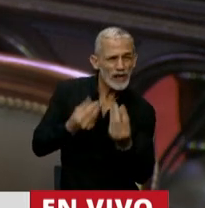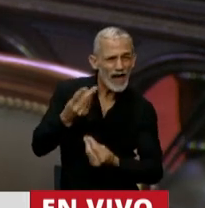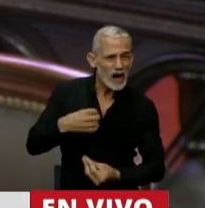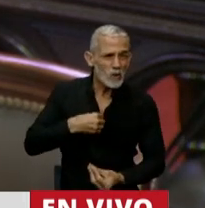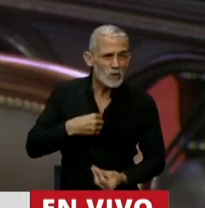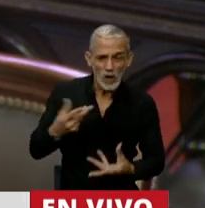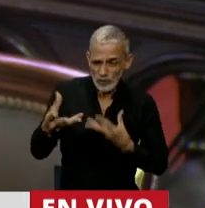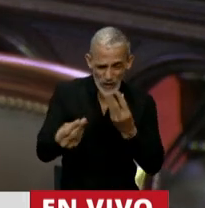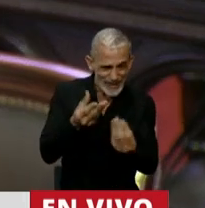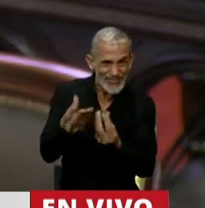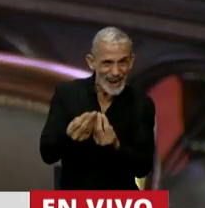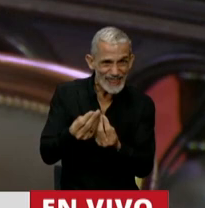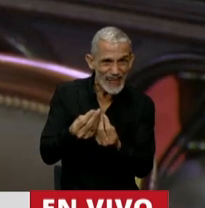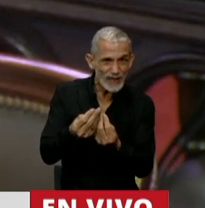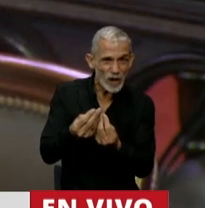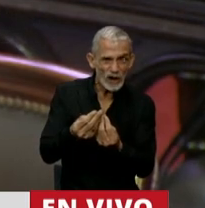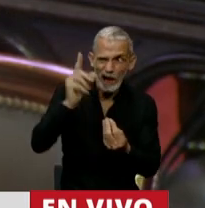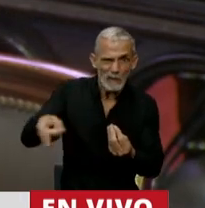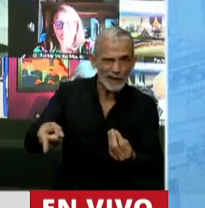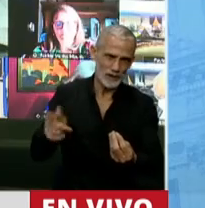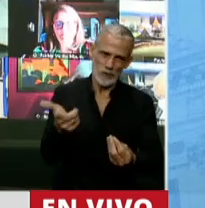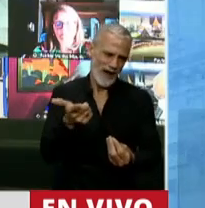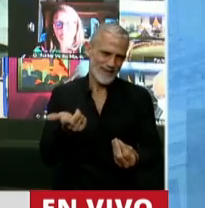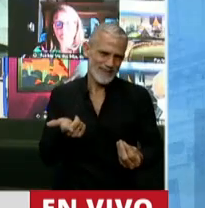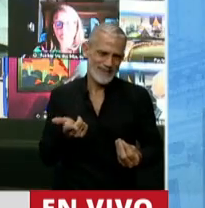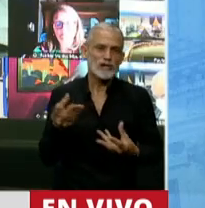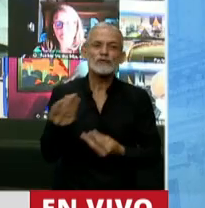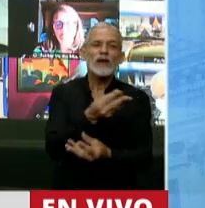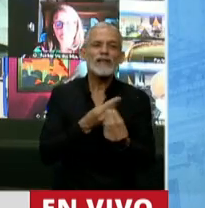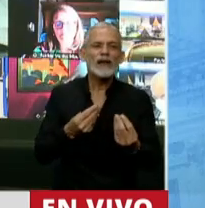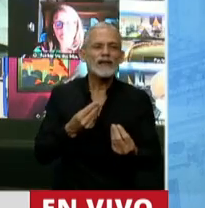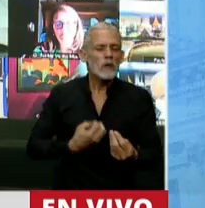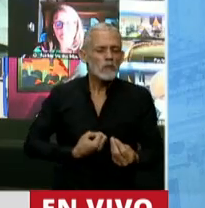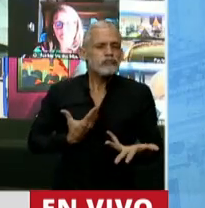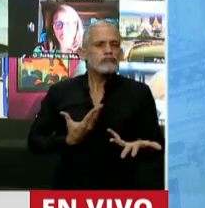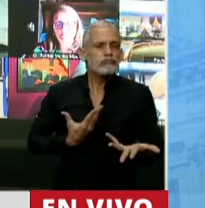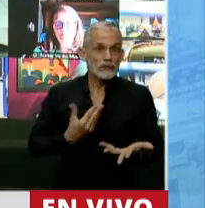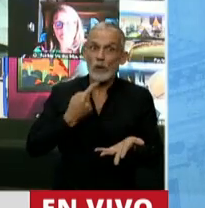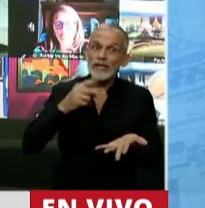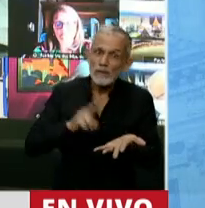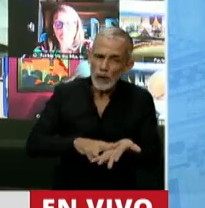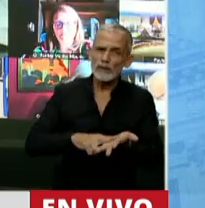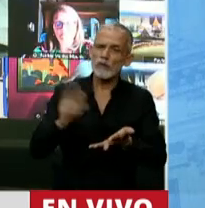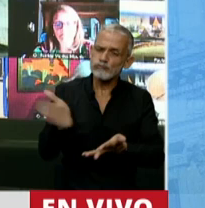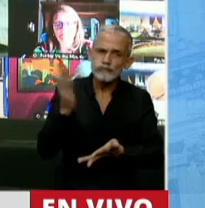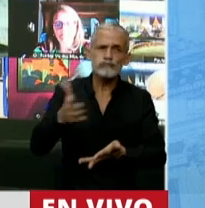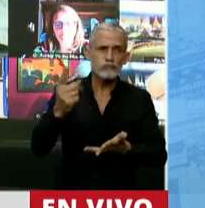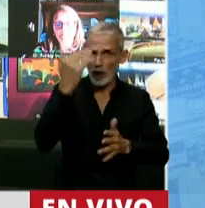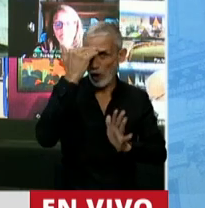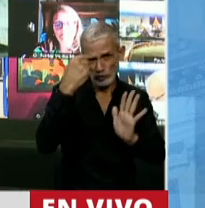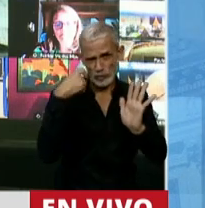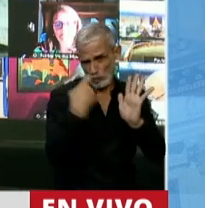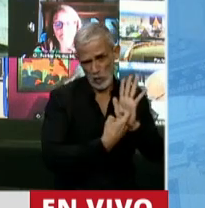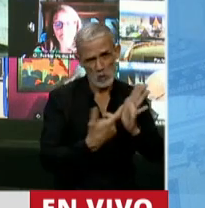La solidaridad no es compulsiva. Es un impuesto al sector productivo. Es